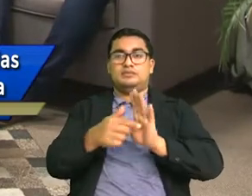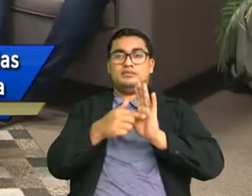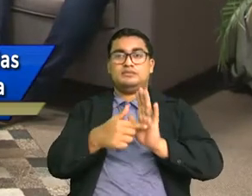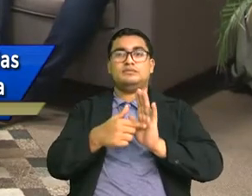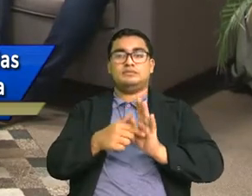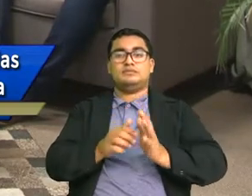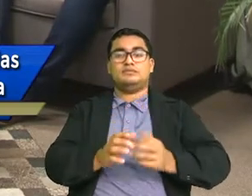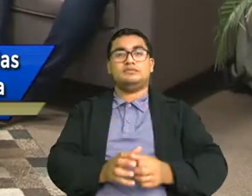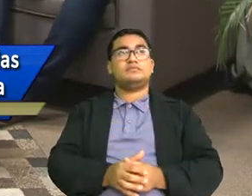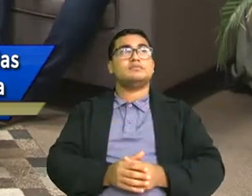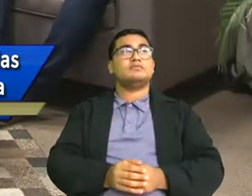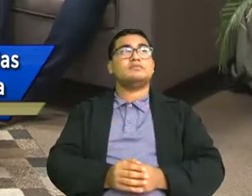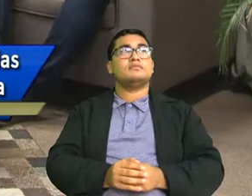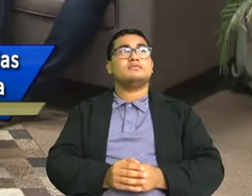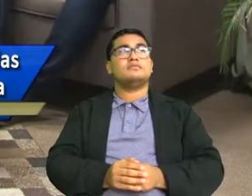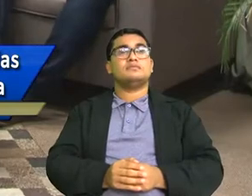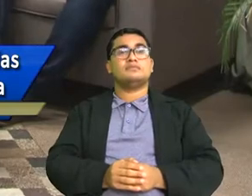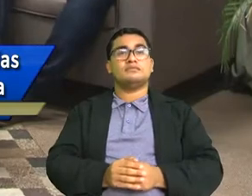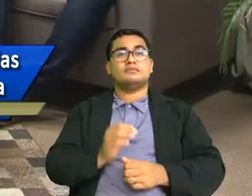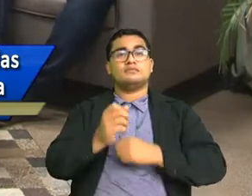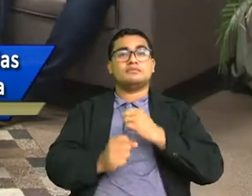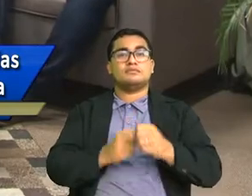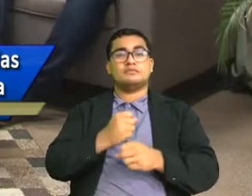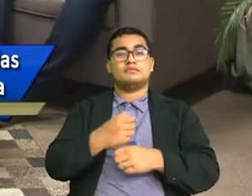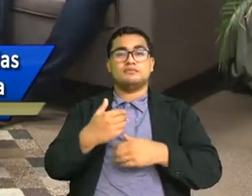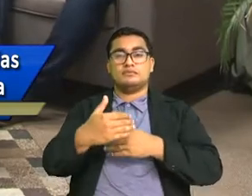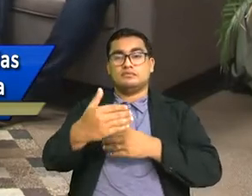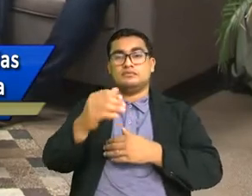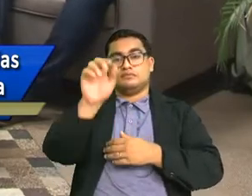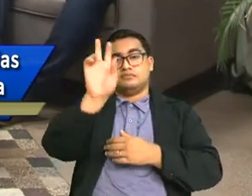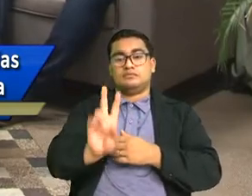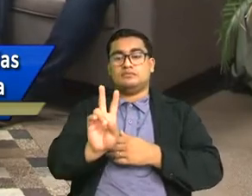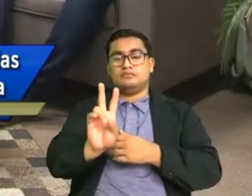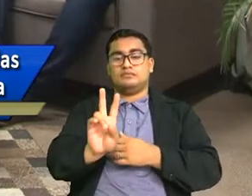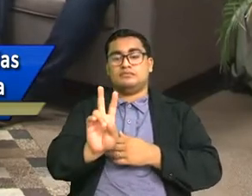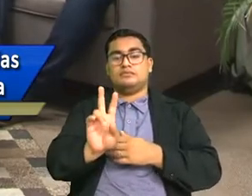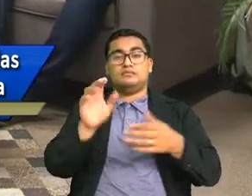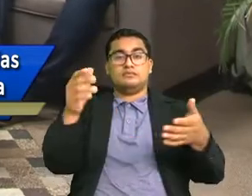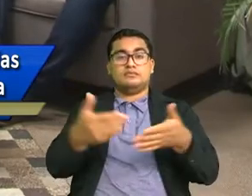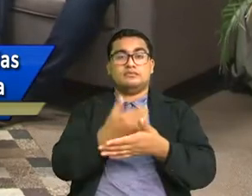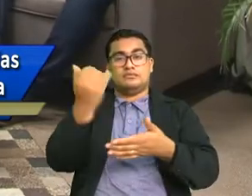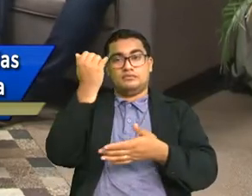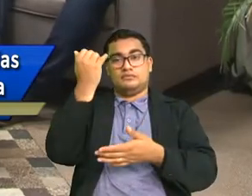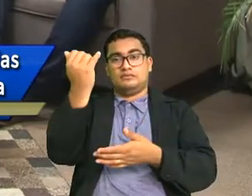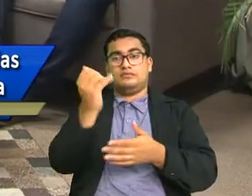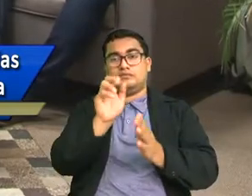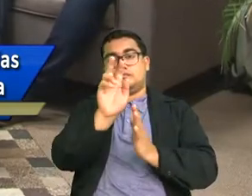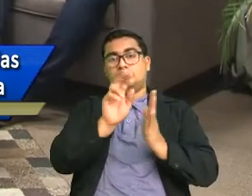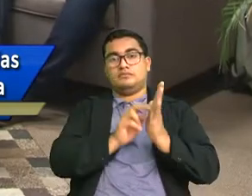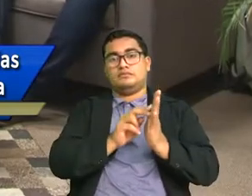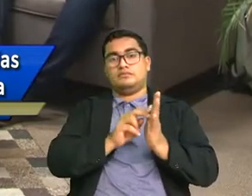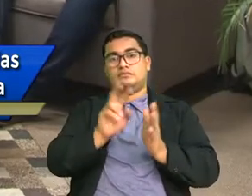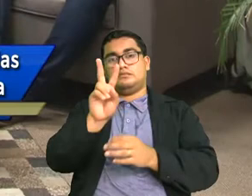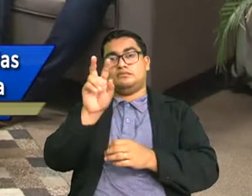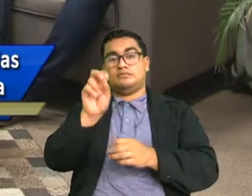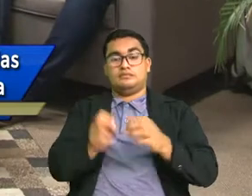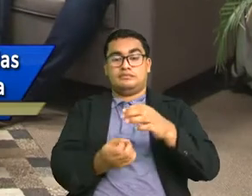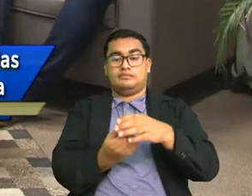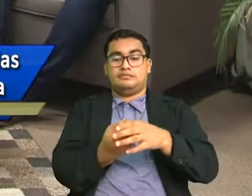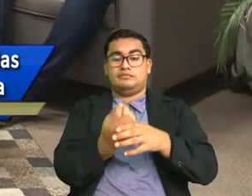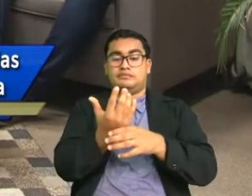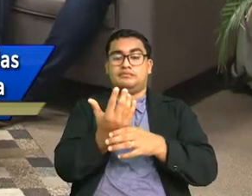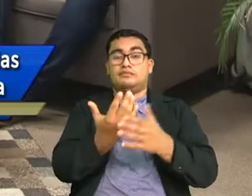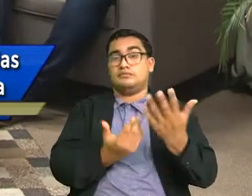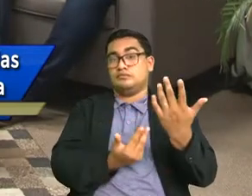hemos venido desarrollando y vamos a dejar ahora en este año a la segunda edición de agro e innovación 2020 ahora esperamos en este